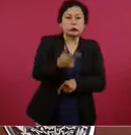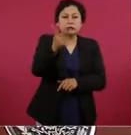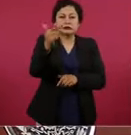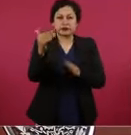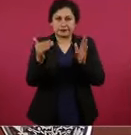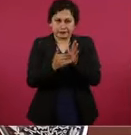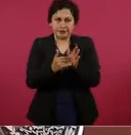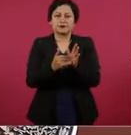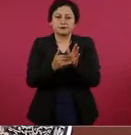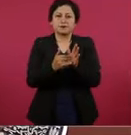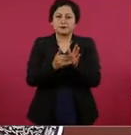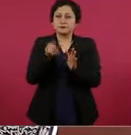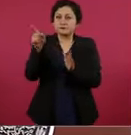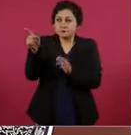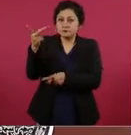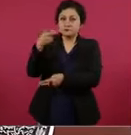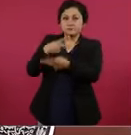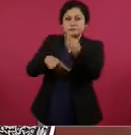lunes a domingo,